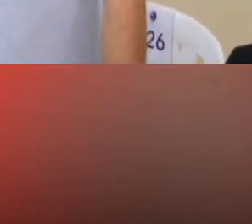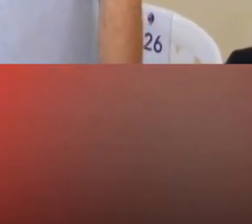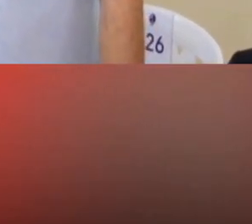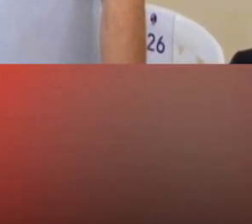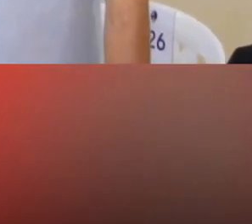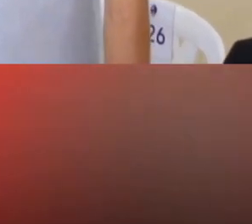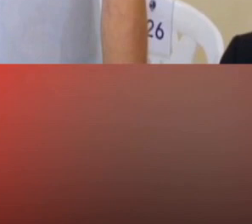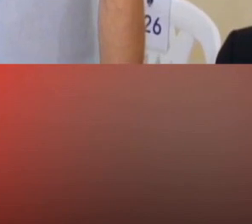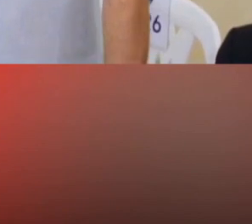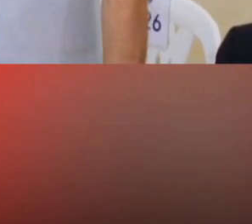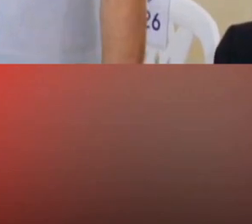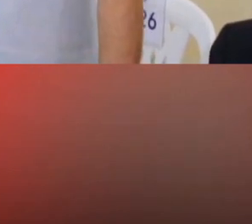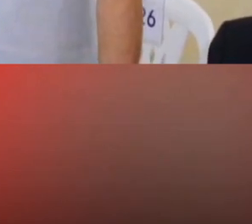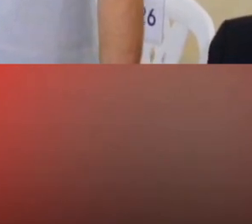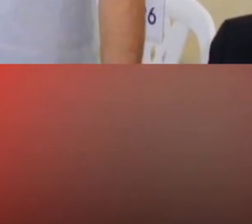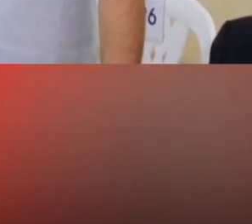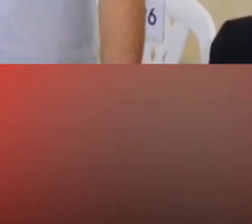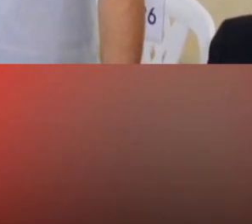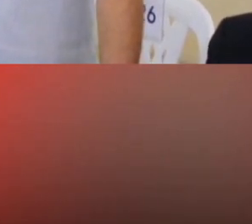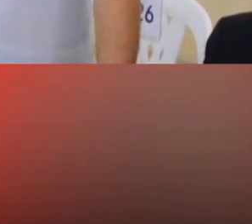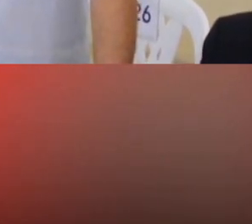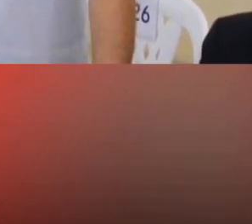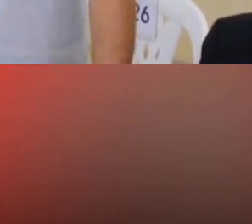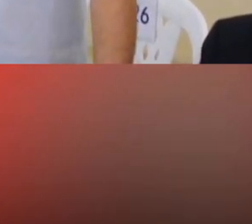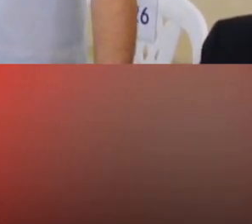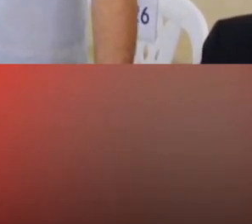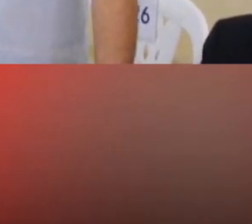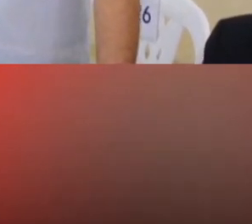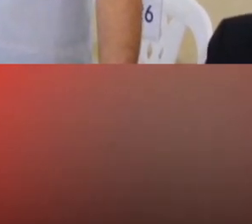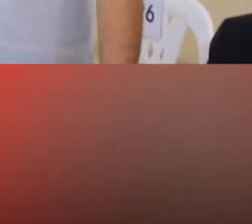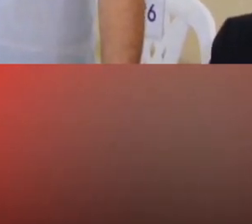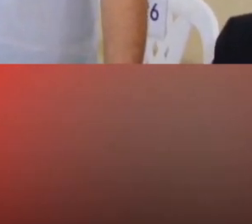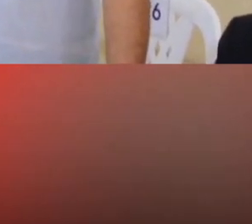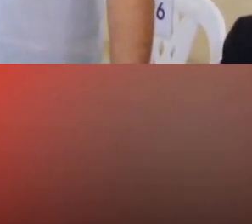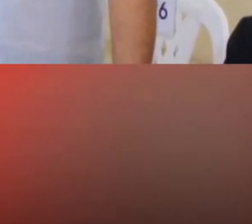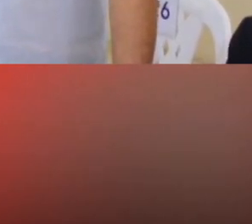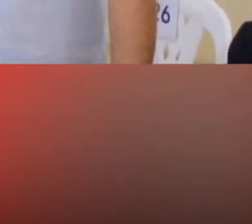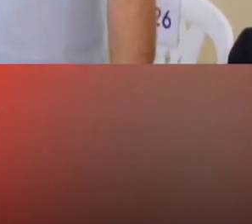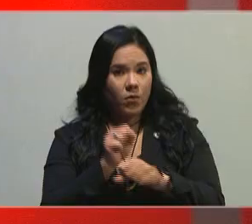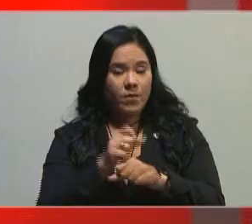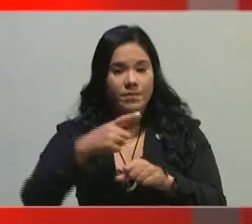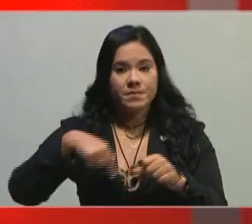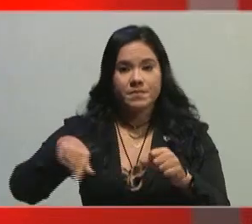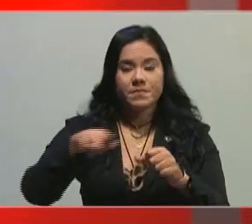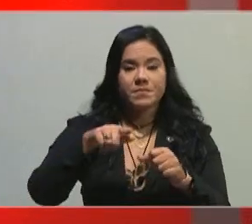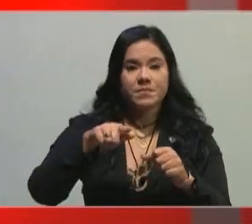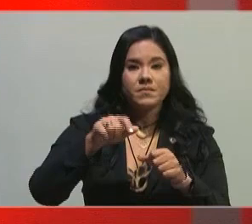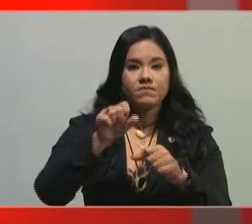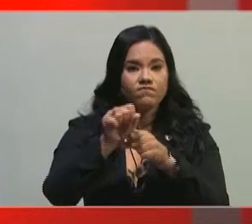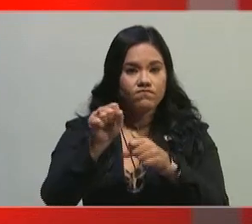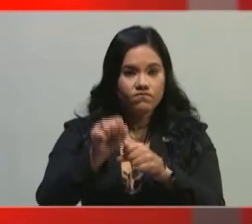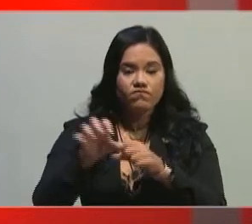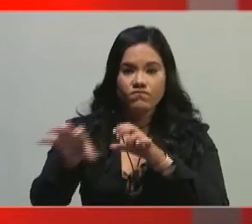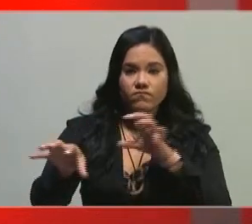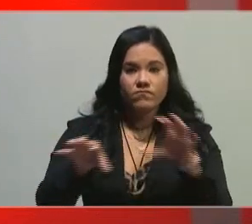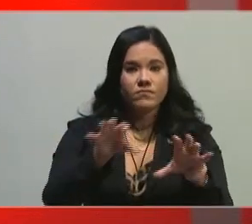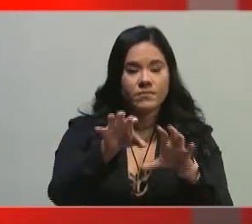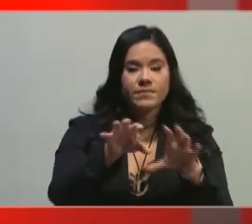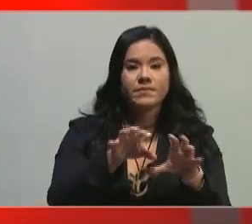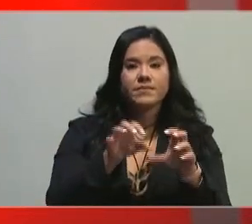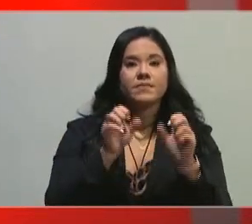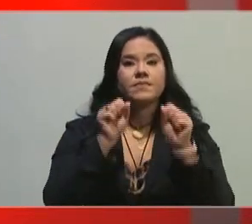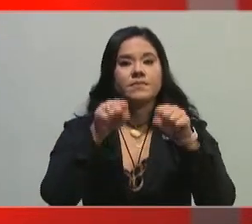decisión tú podrás ver que por ejemplo en todas las provincias del país donde nosotros hacemos reuniones con las